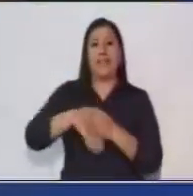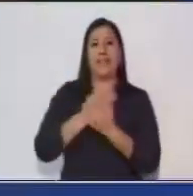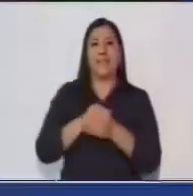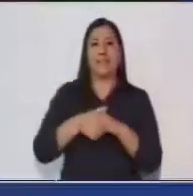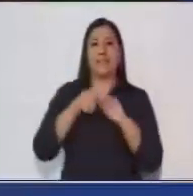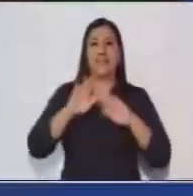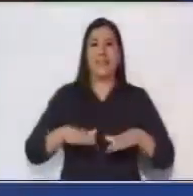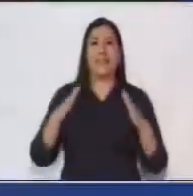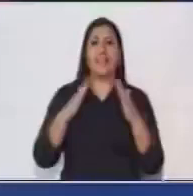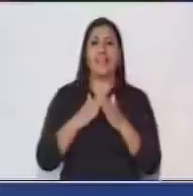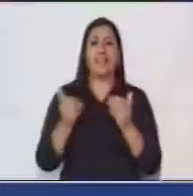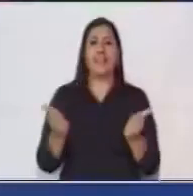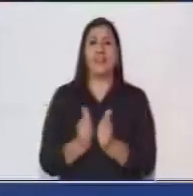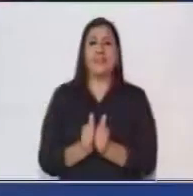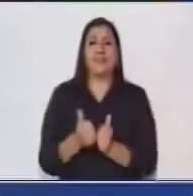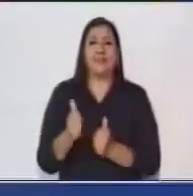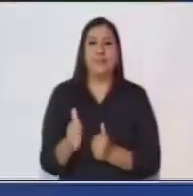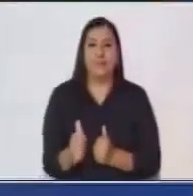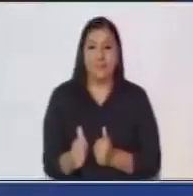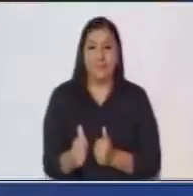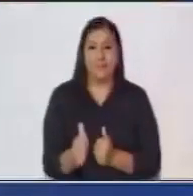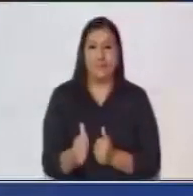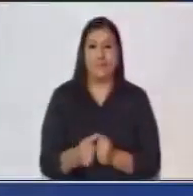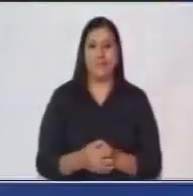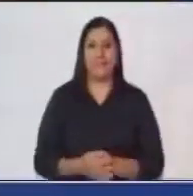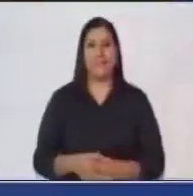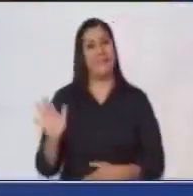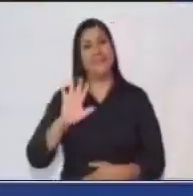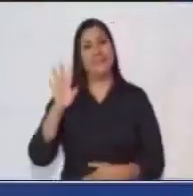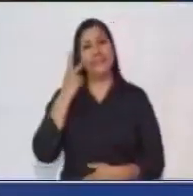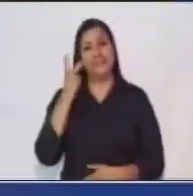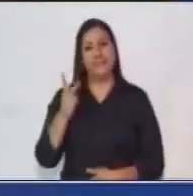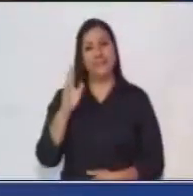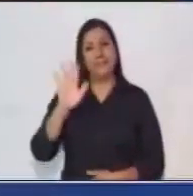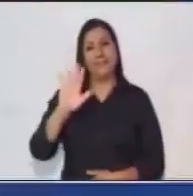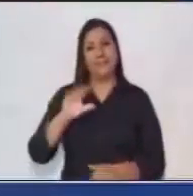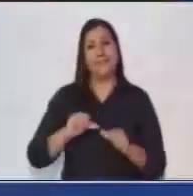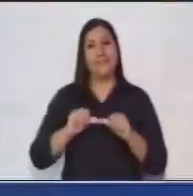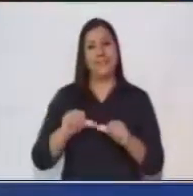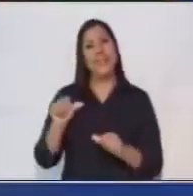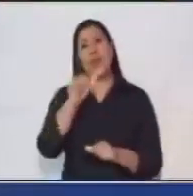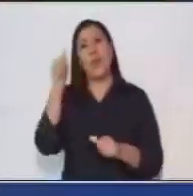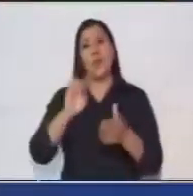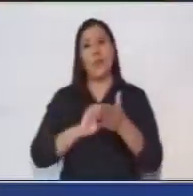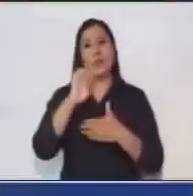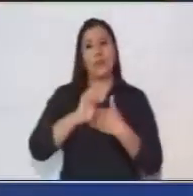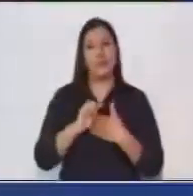quédate en casa. Juntos saldremos adelante. Hasta la próxima. Continúa con el siguiente programa.